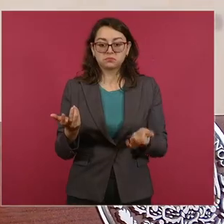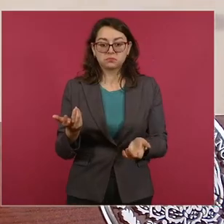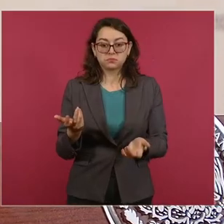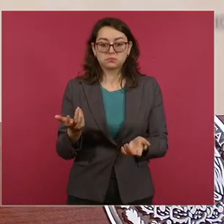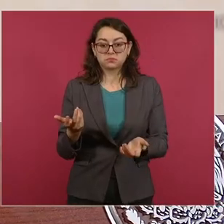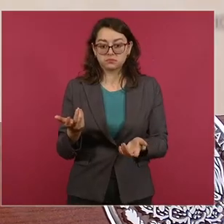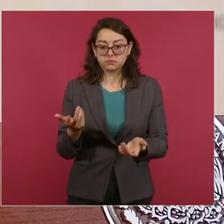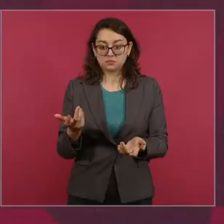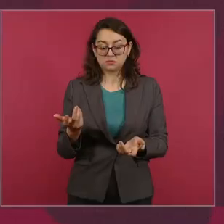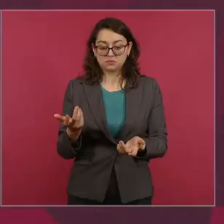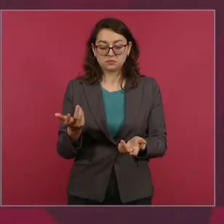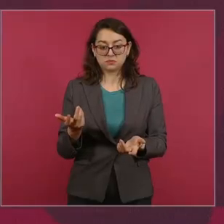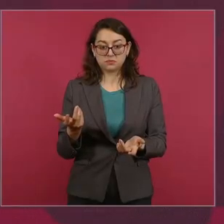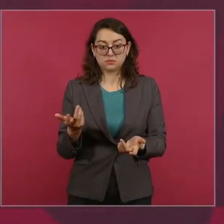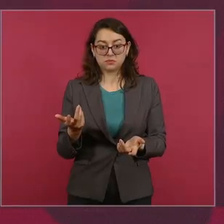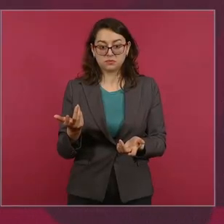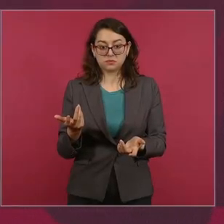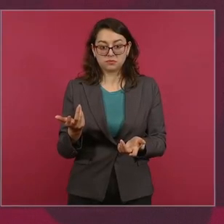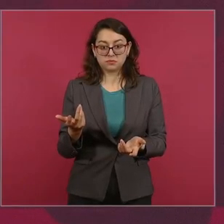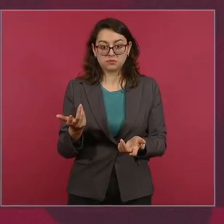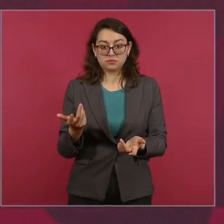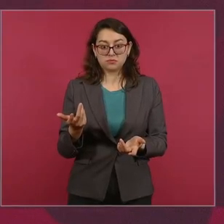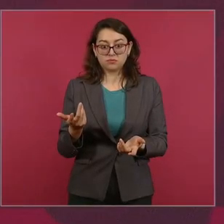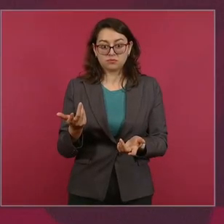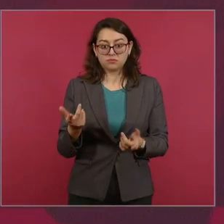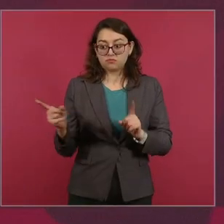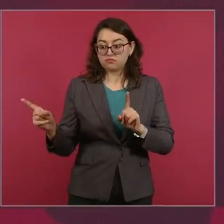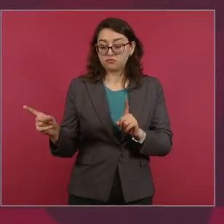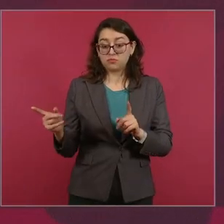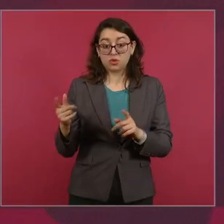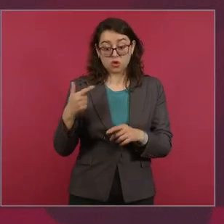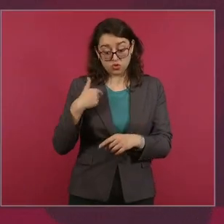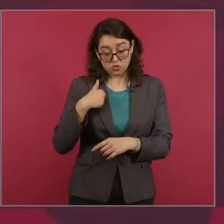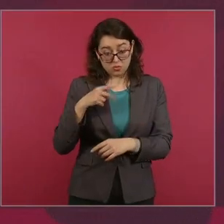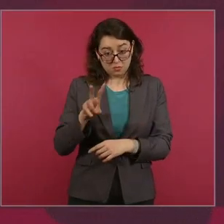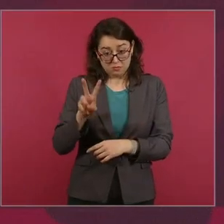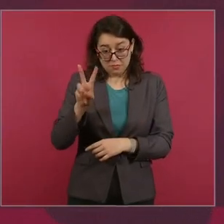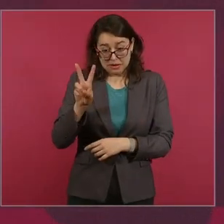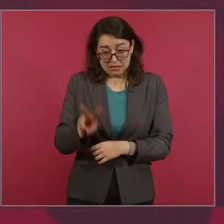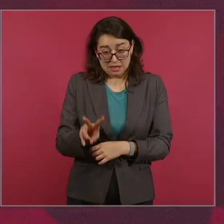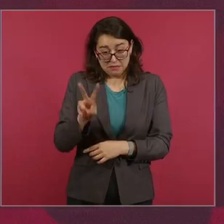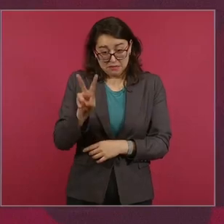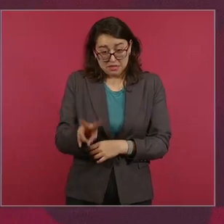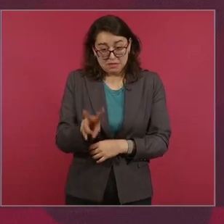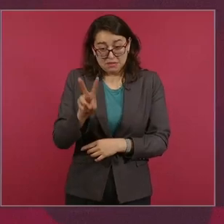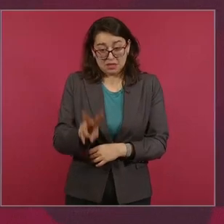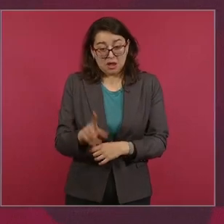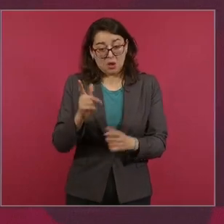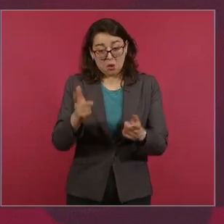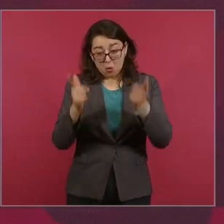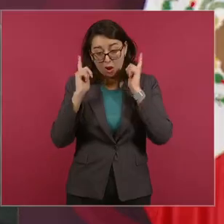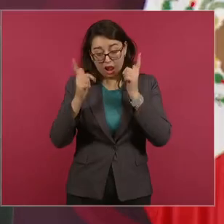no tenga yo que tomarme la foto no lo deseo se lo digo así con todo mi cariño